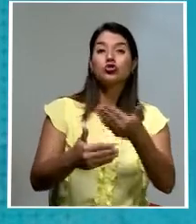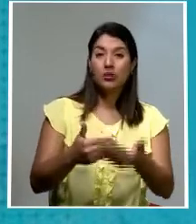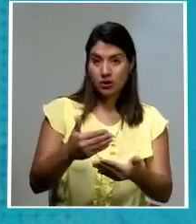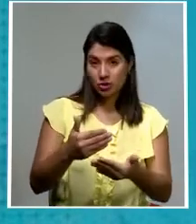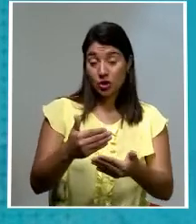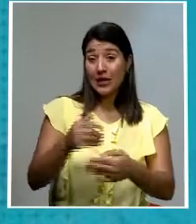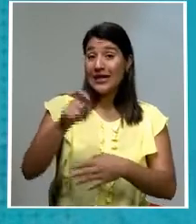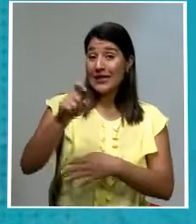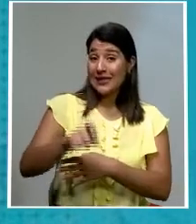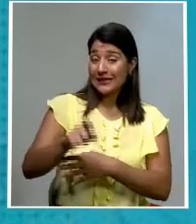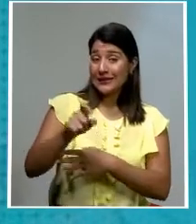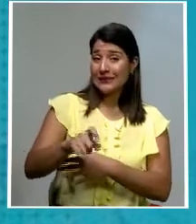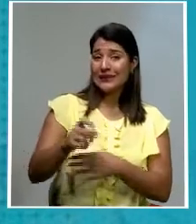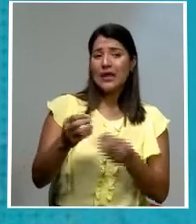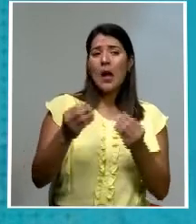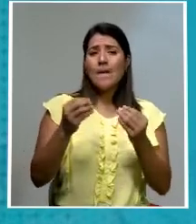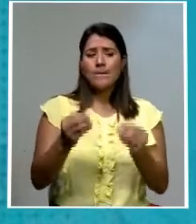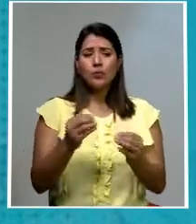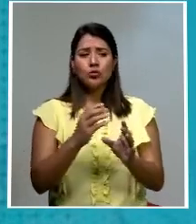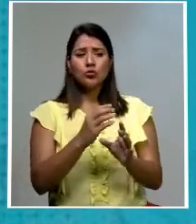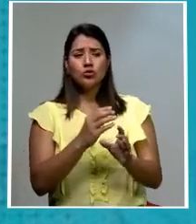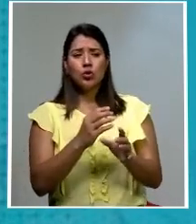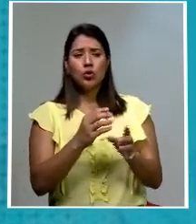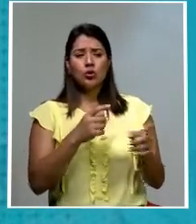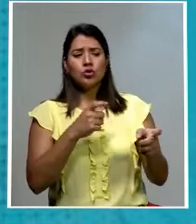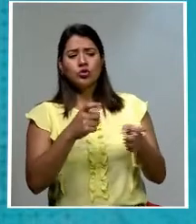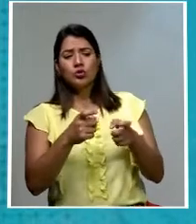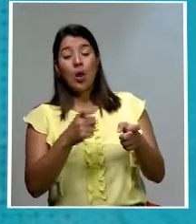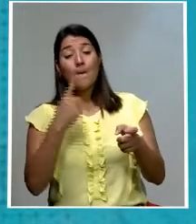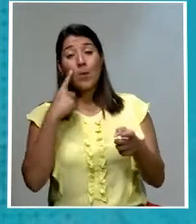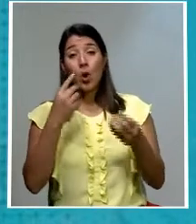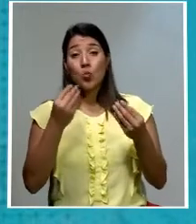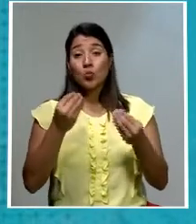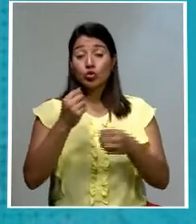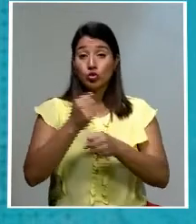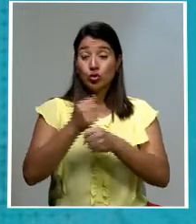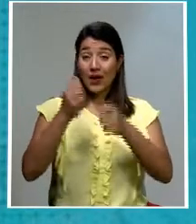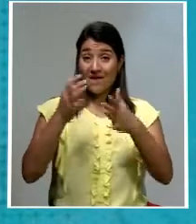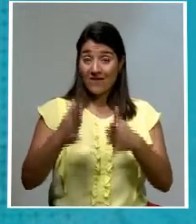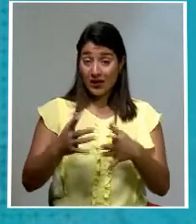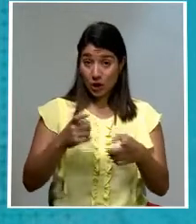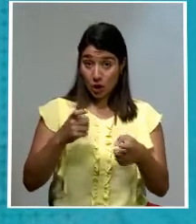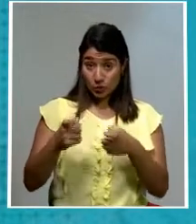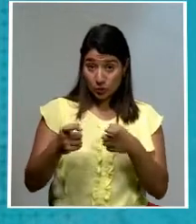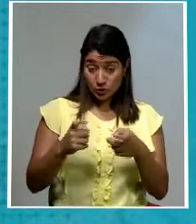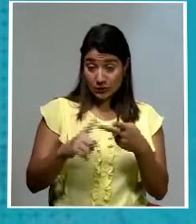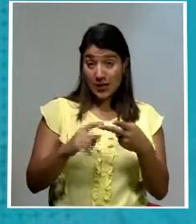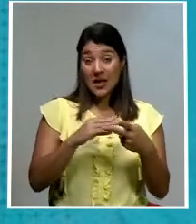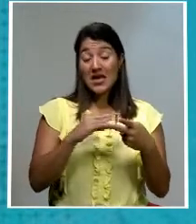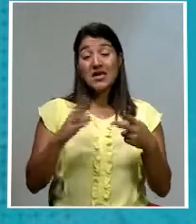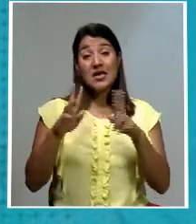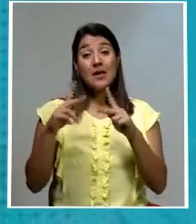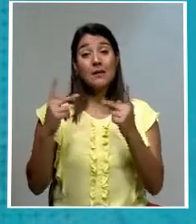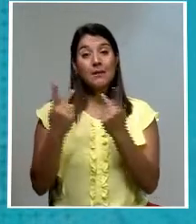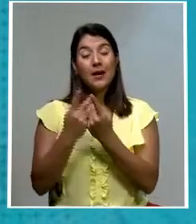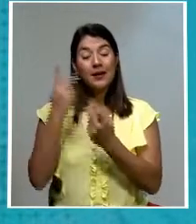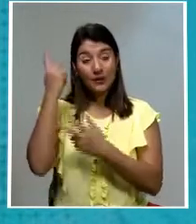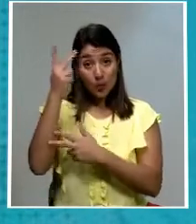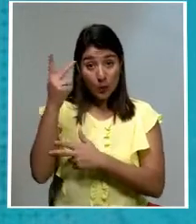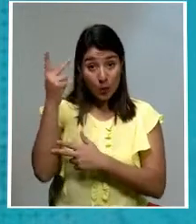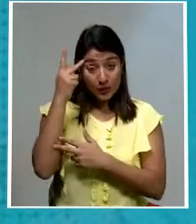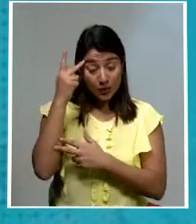requiere mucha contención de mucho personal administrativo y también de las fracciones políticas. Entonces la molestia